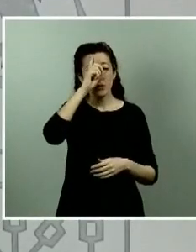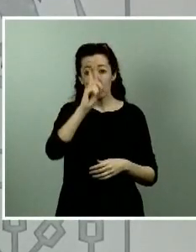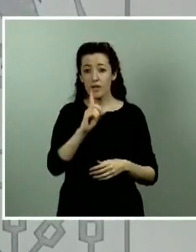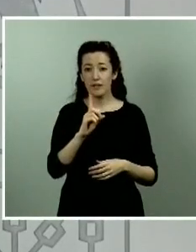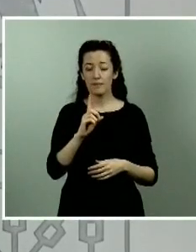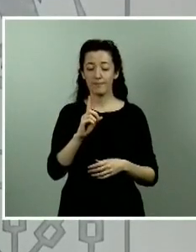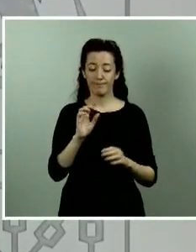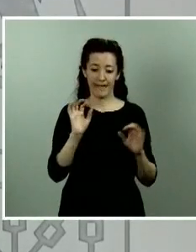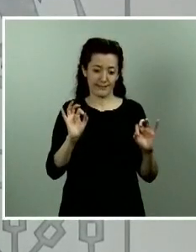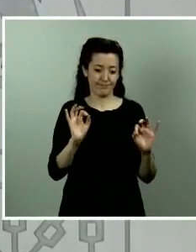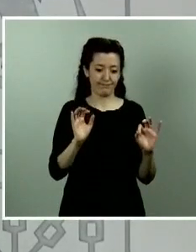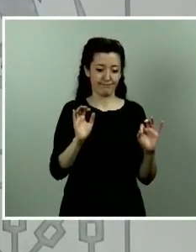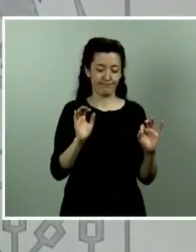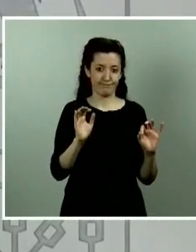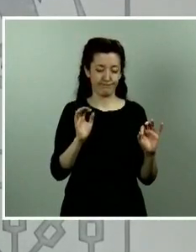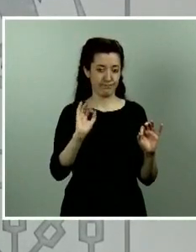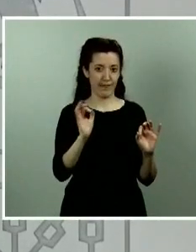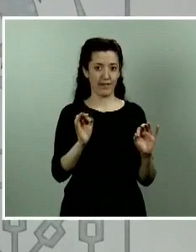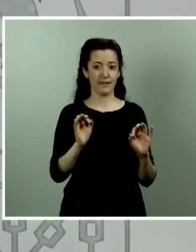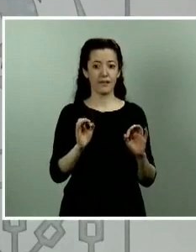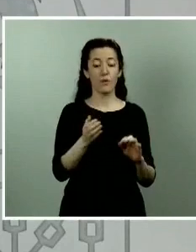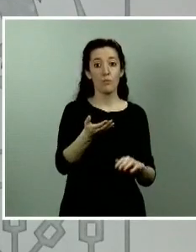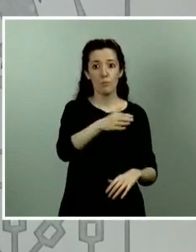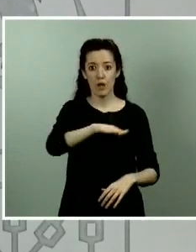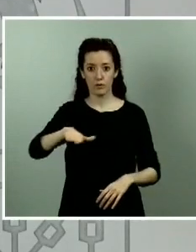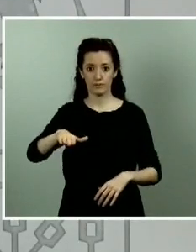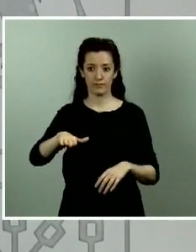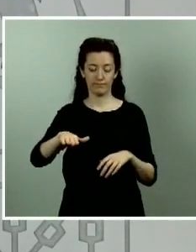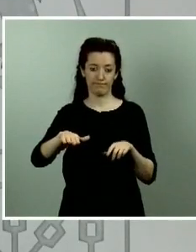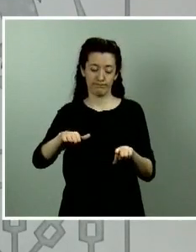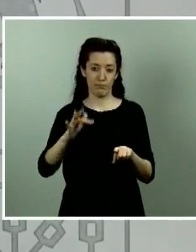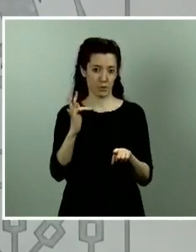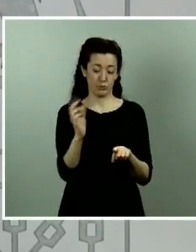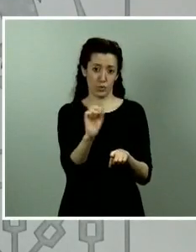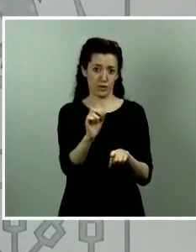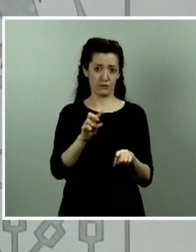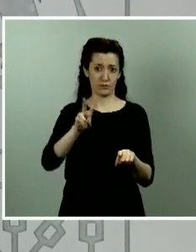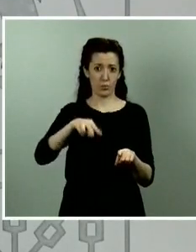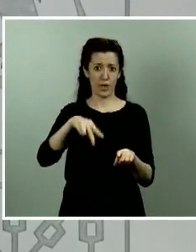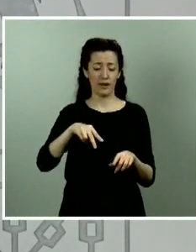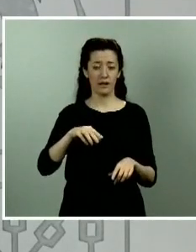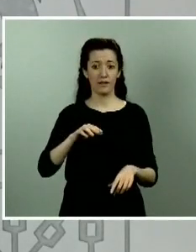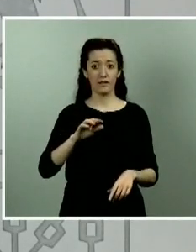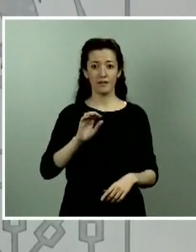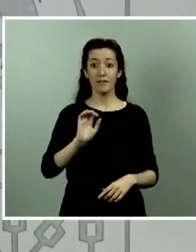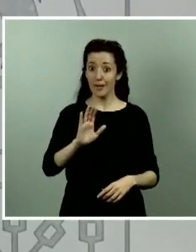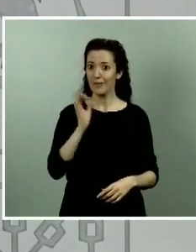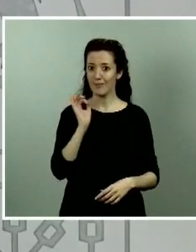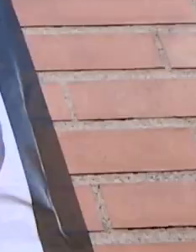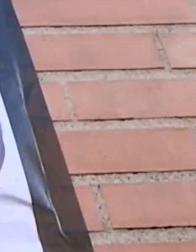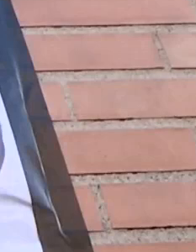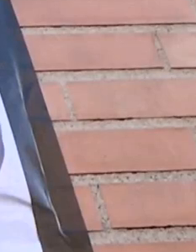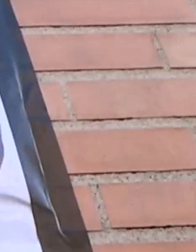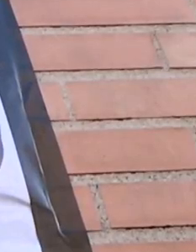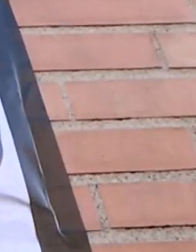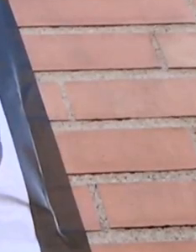esto nunca es agradable, pero sí que es cierto que estamos hablando de una evolución favorable incluso en este indicador.